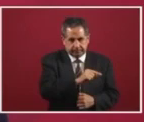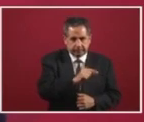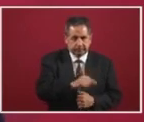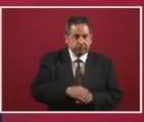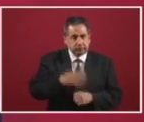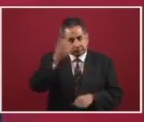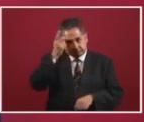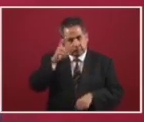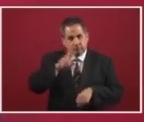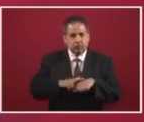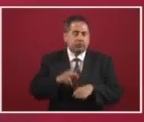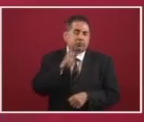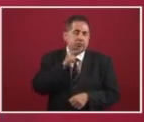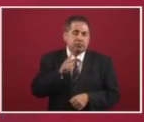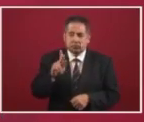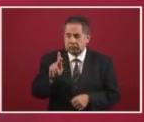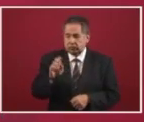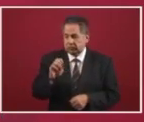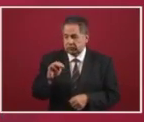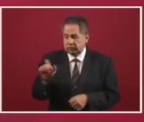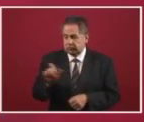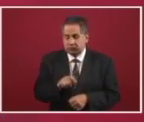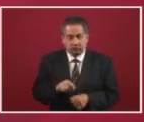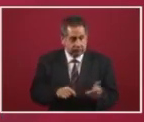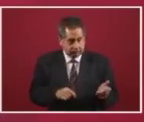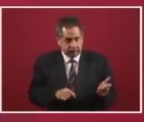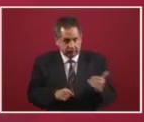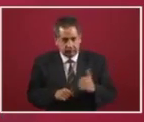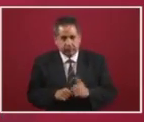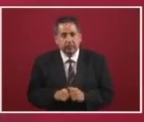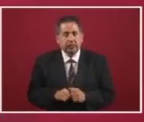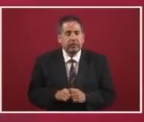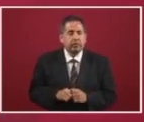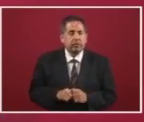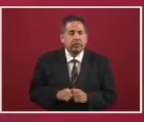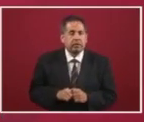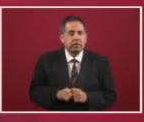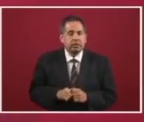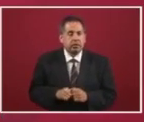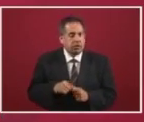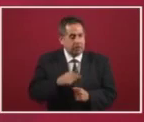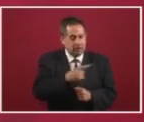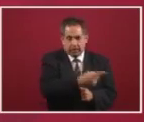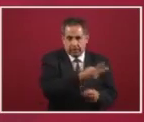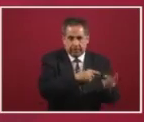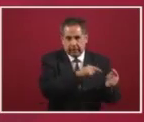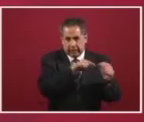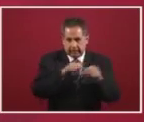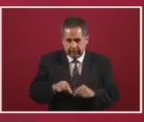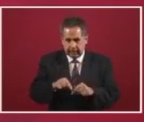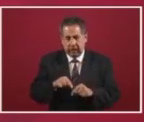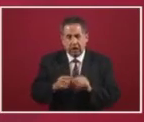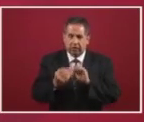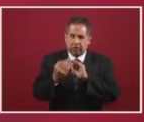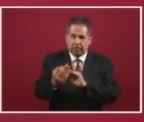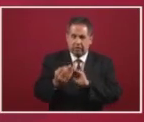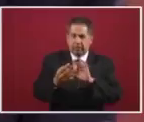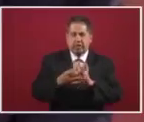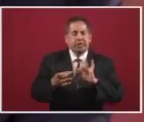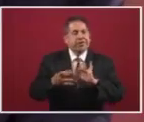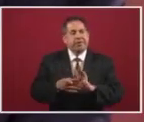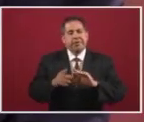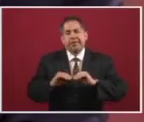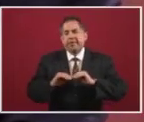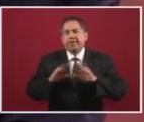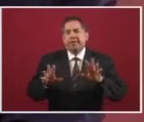al director de Pemex de que les explique sobre esto, que es